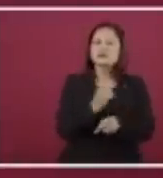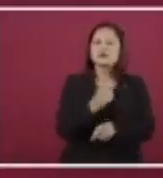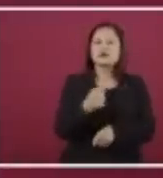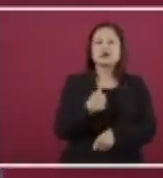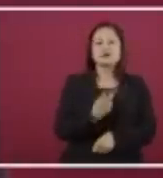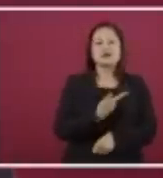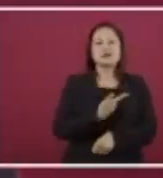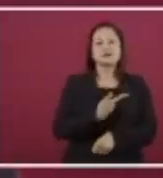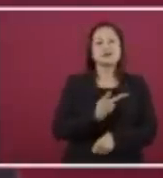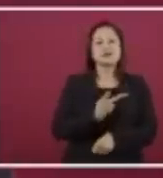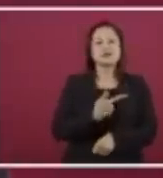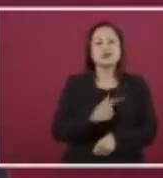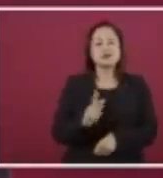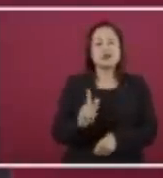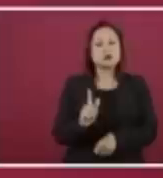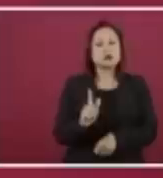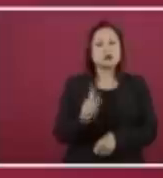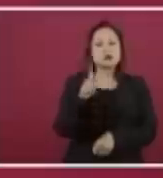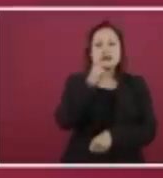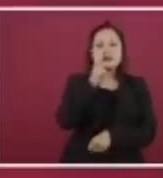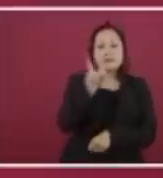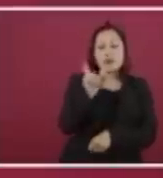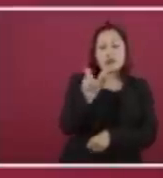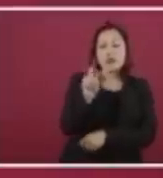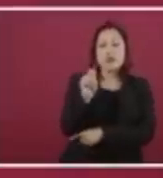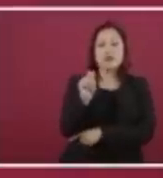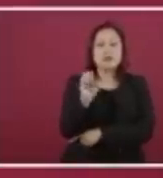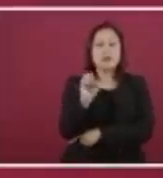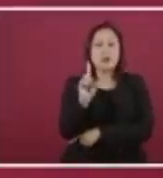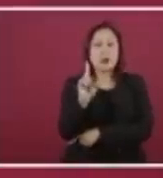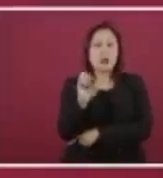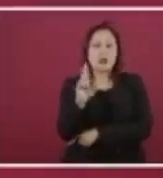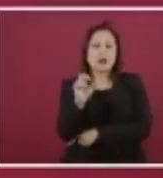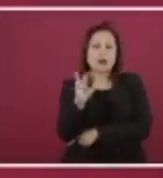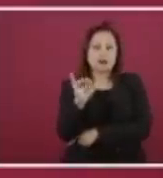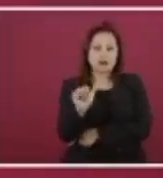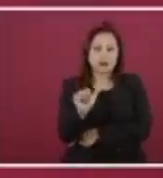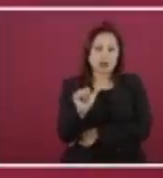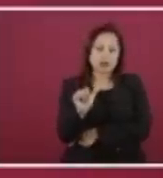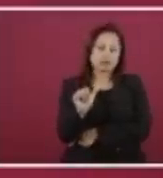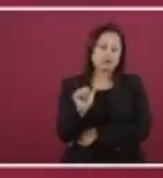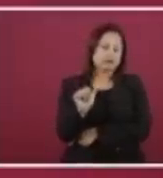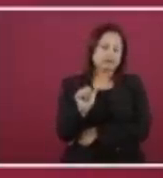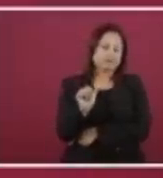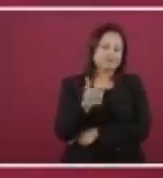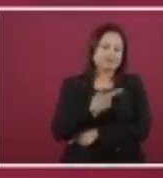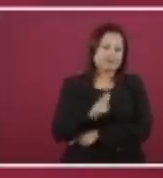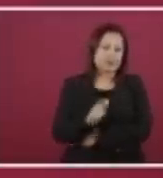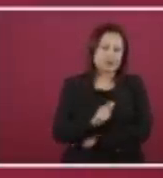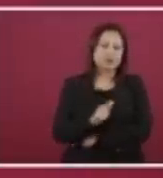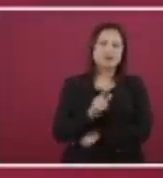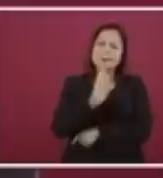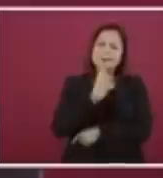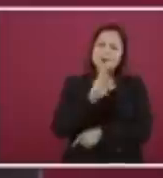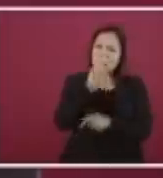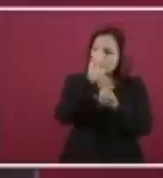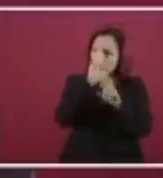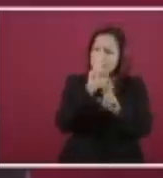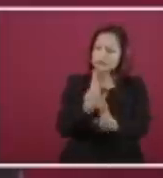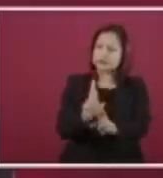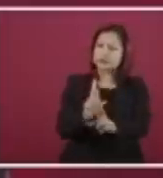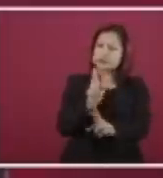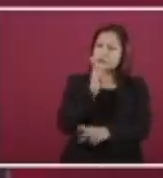la tolerancia, me gusta más el respeto, que es más profundo.